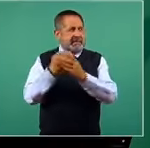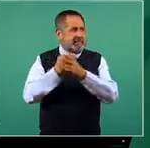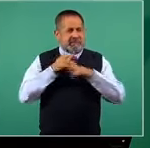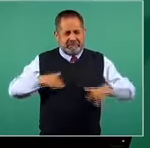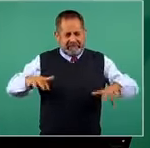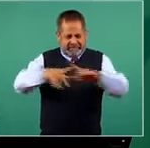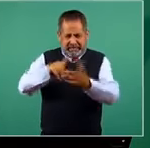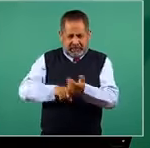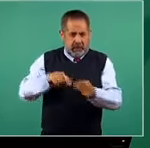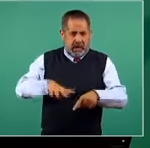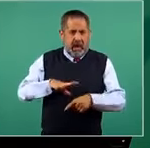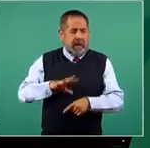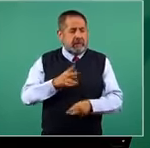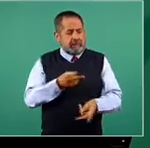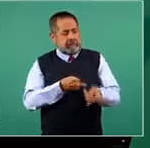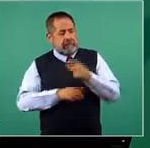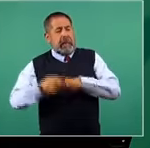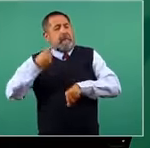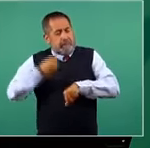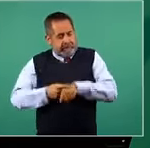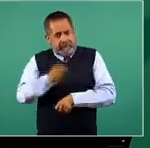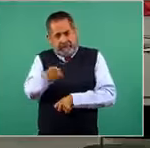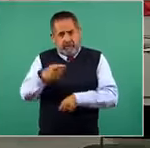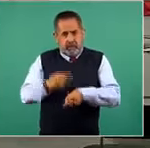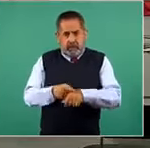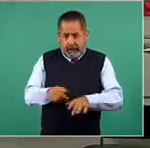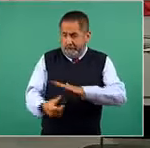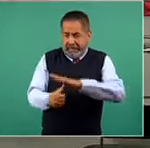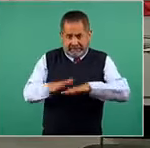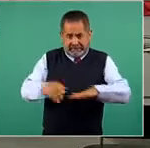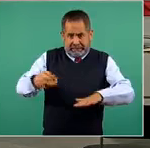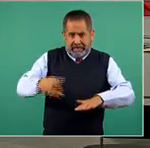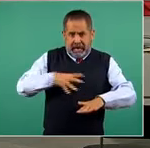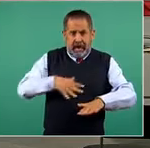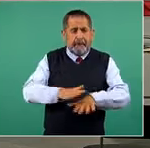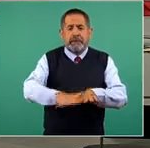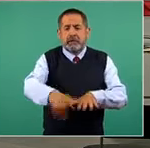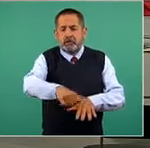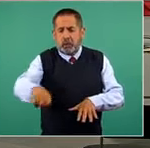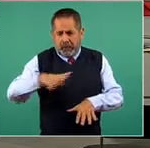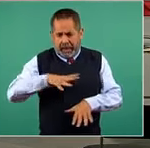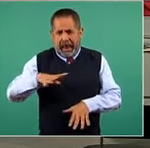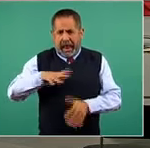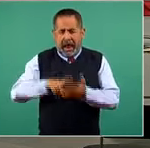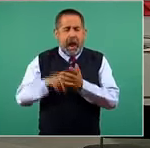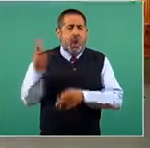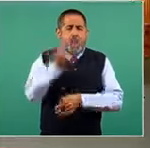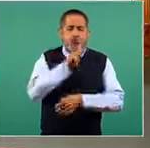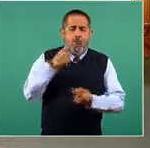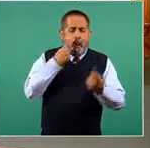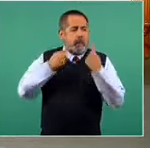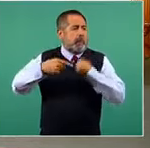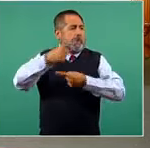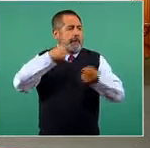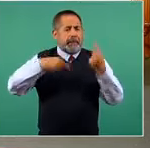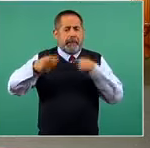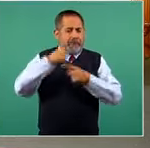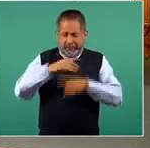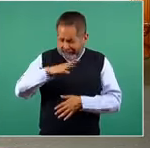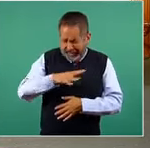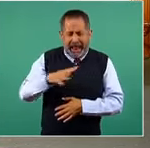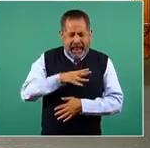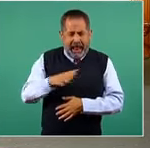géneros que pueden producir mucormicosis. Aquí en la mesa, ahí en el piso, Nos los estamos respirando continuamente. Esto lo